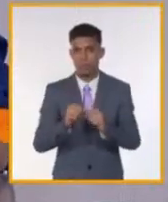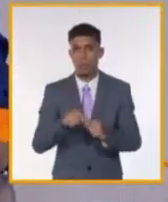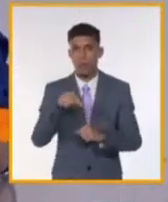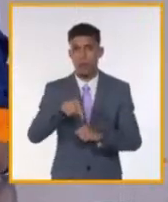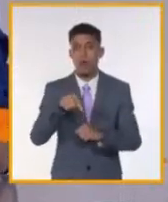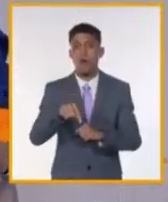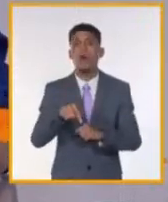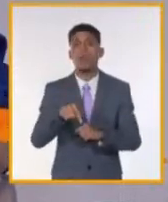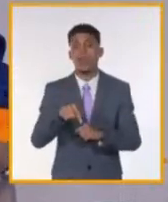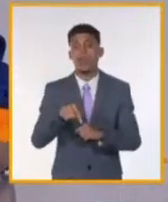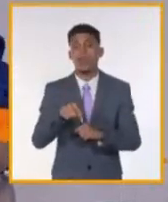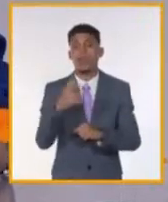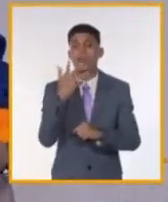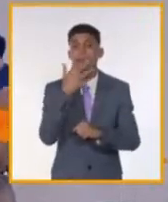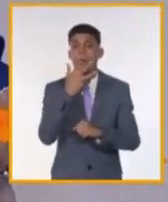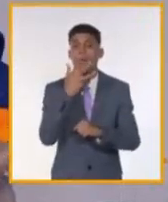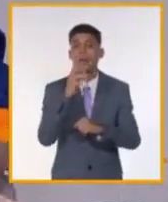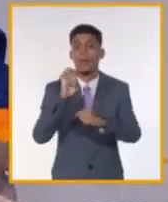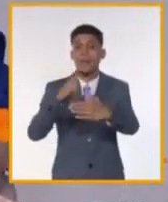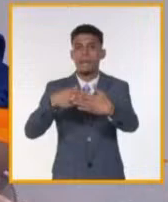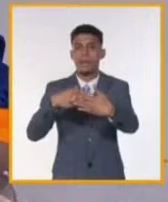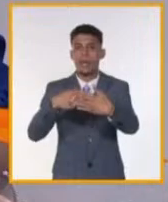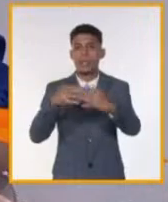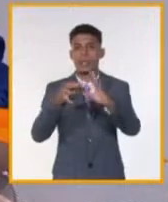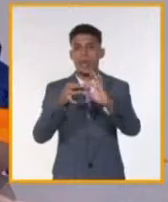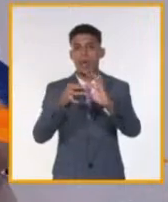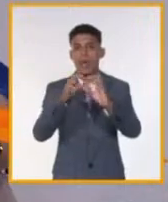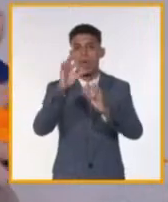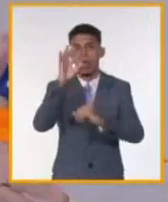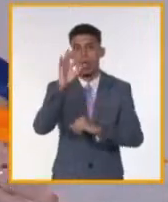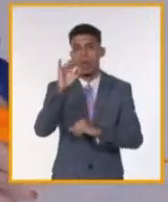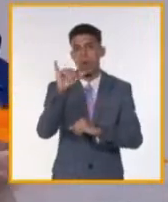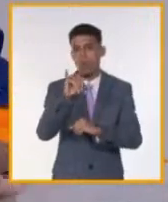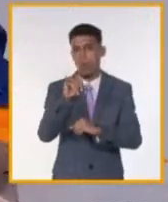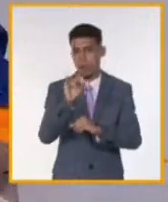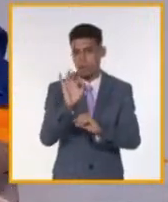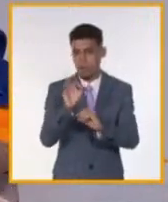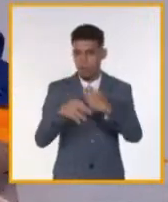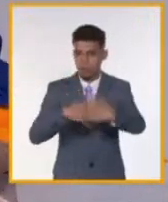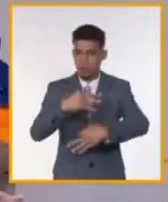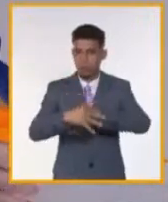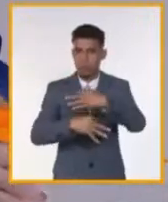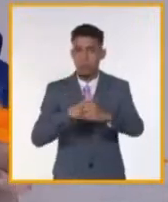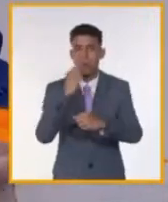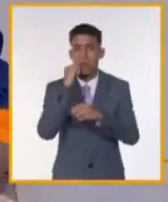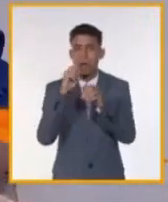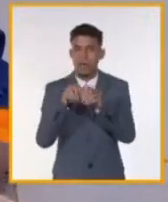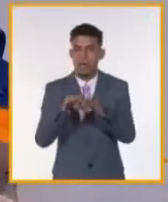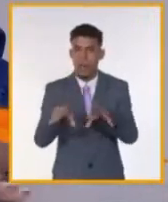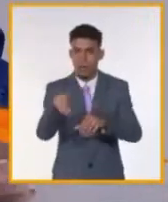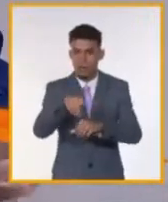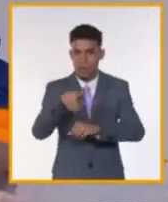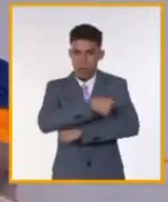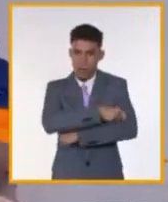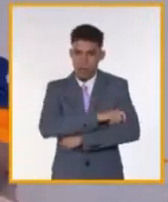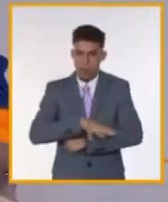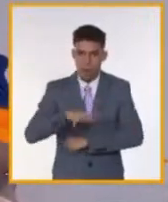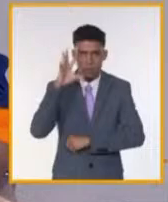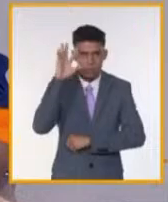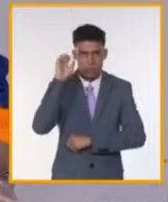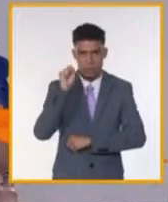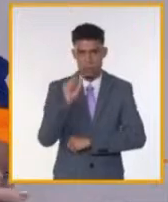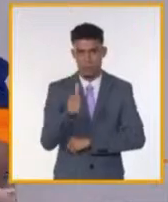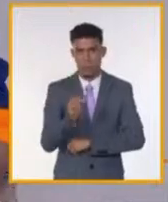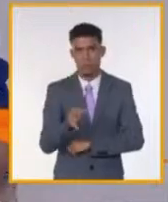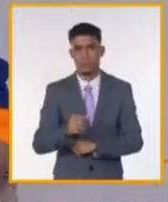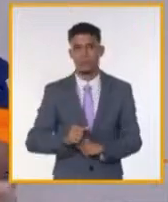se subordina al grupo Geominsal, ser lo más, llegarle lo más claramente posible a mi